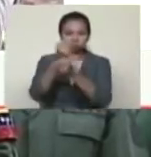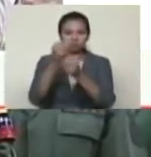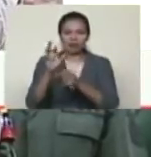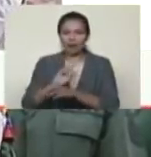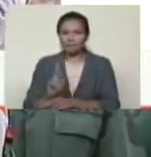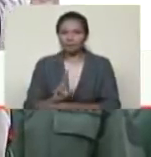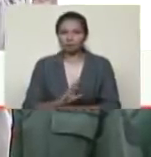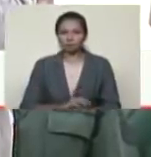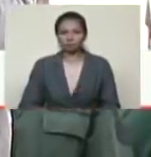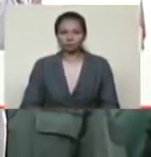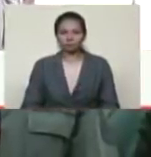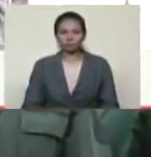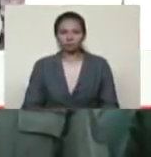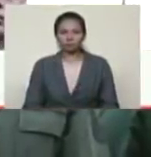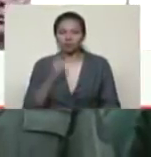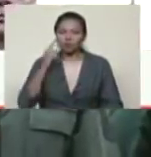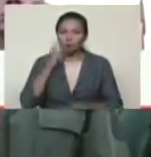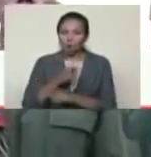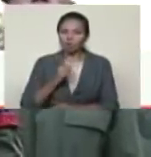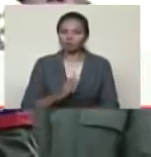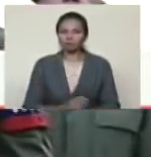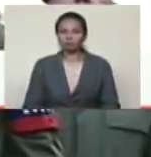inmediatamente. Es una orden.